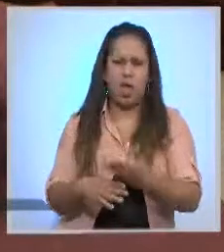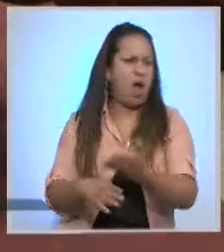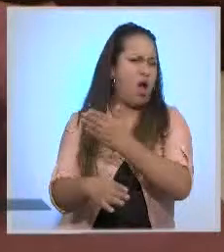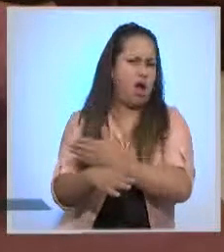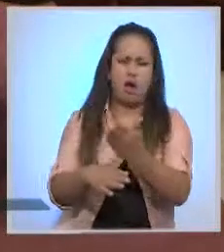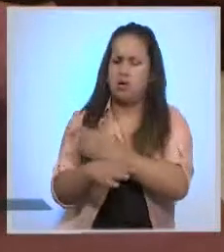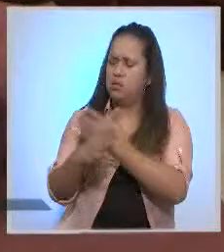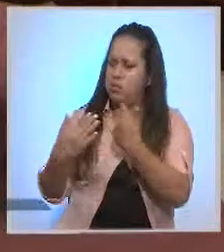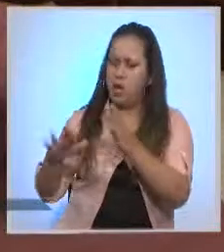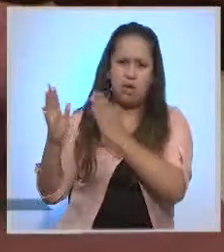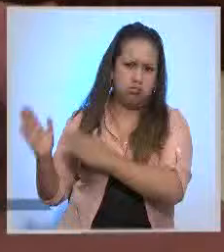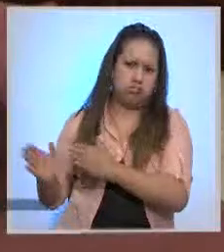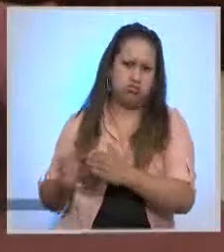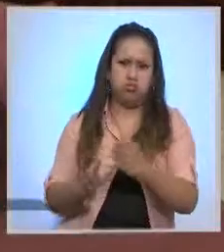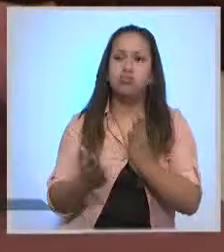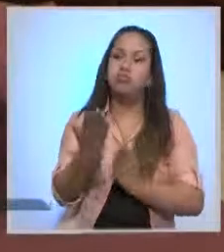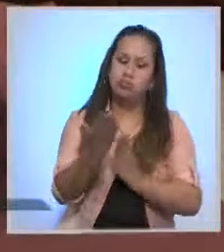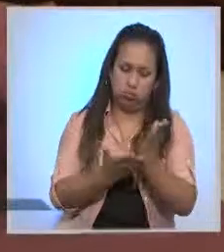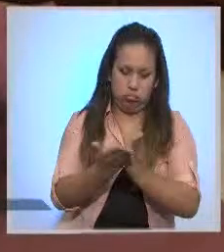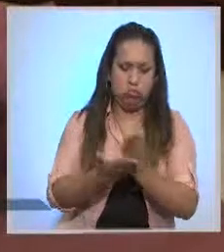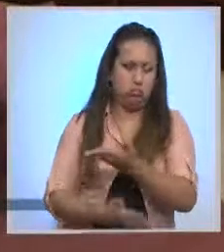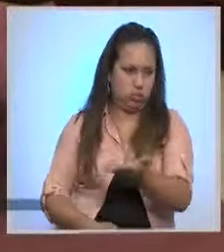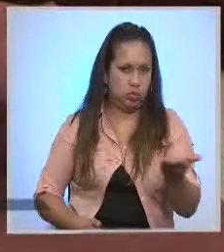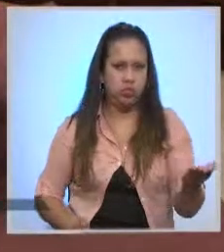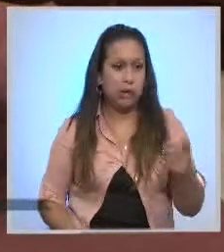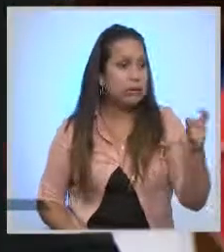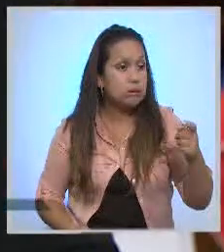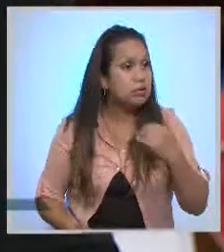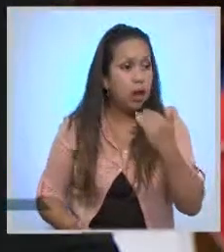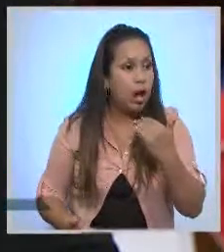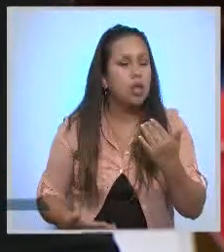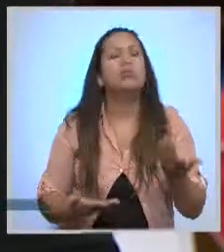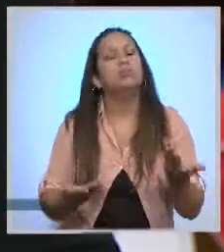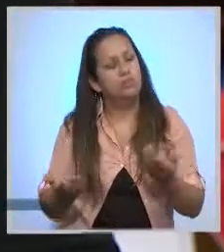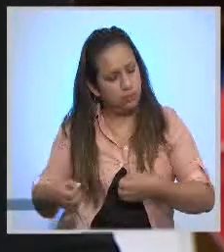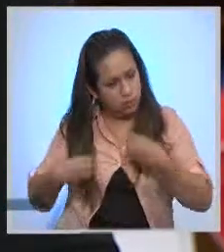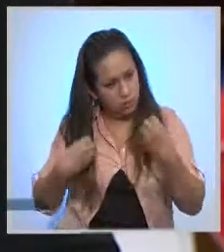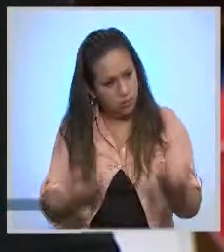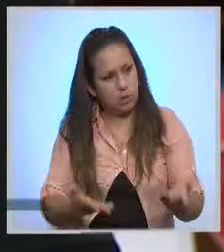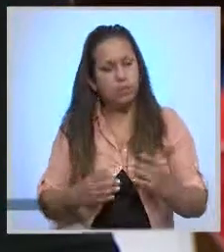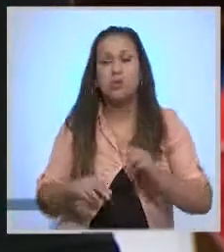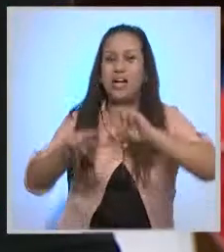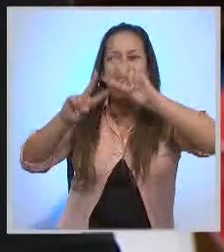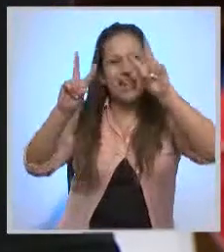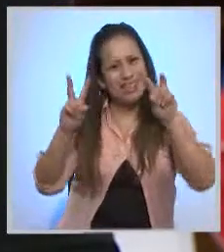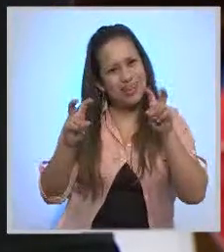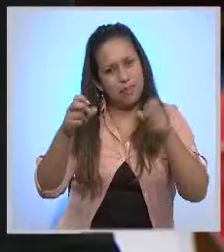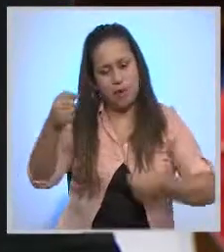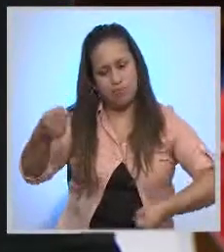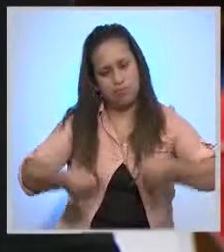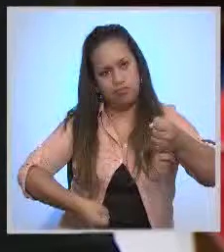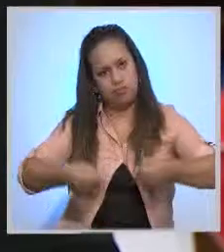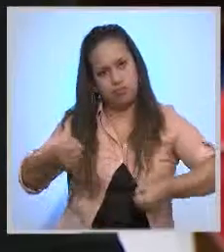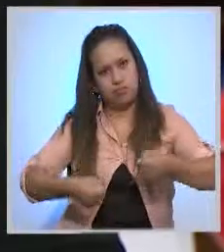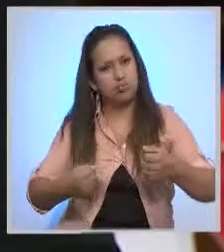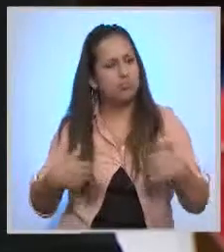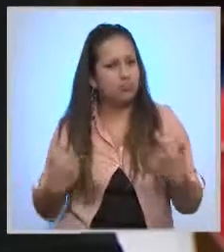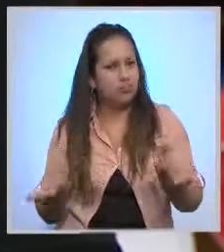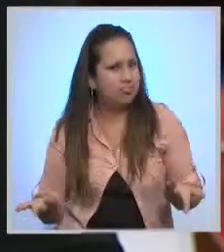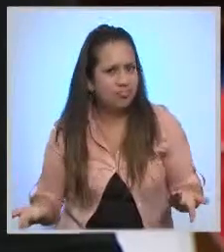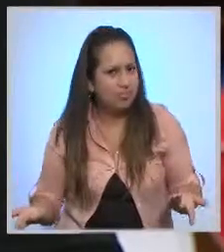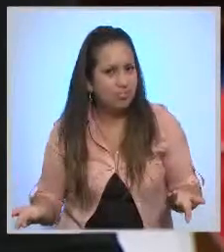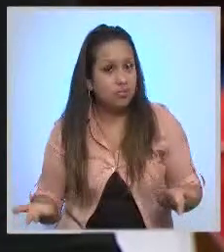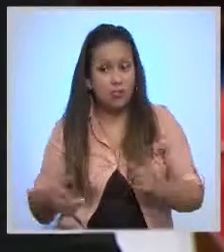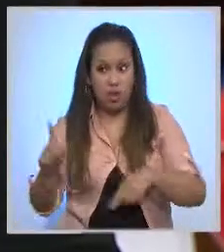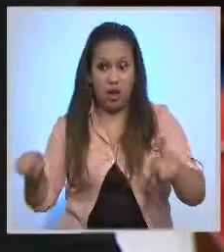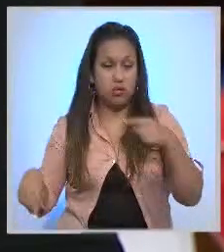estén al servicio de la gente para cualquier eventualidad sobre la restricción vehicular porque al respecto a los ciudadanos están ahí con